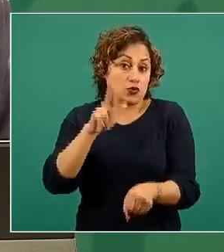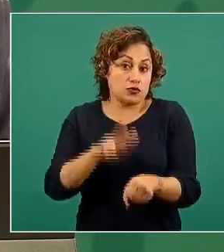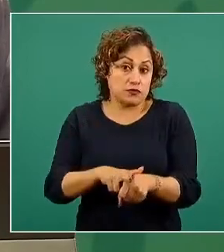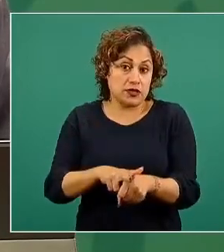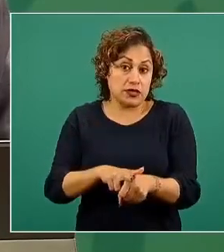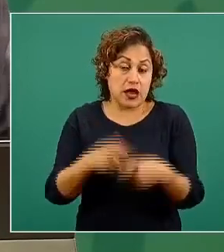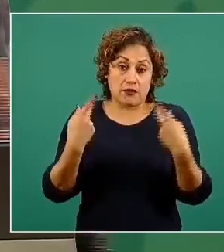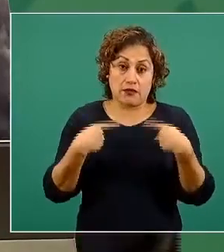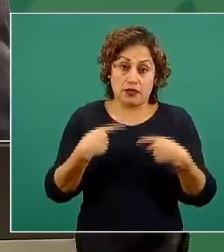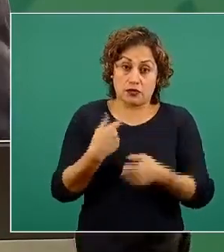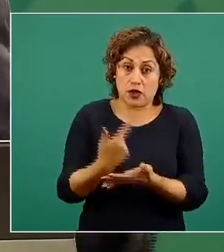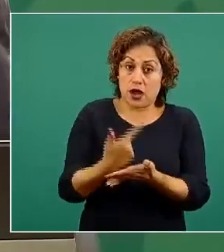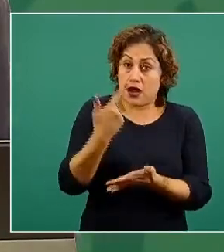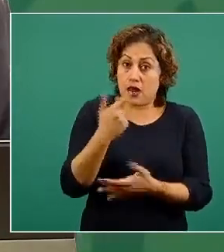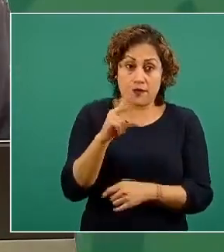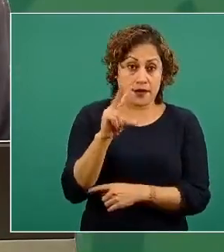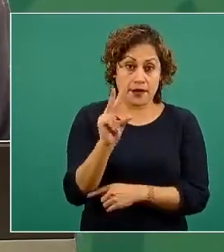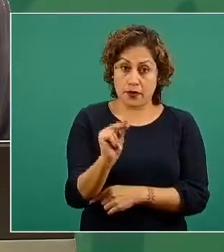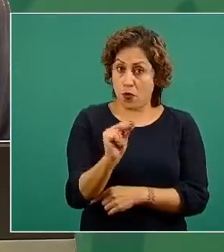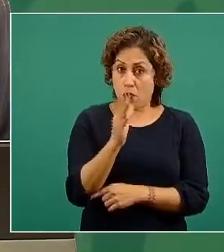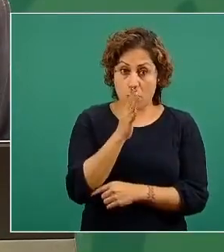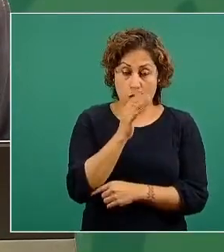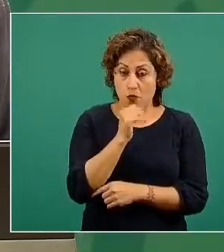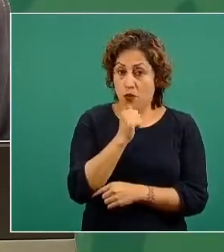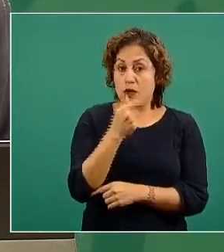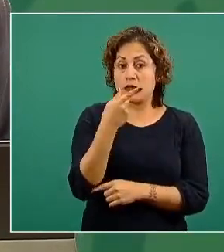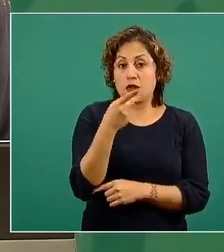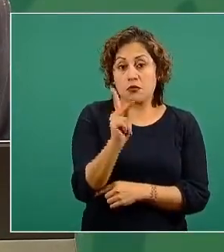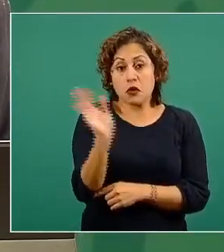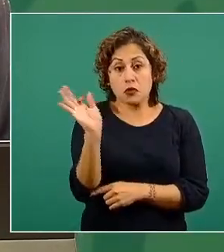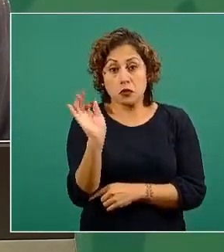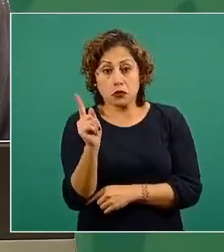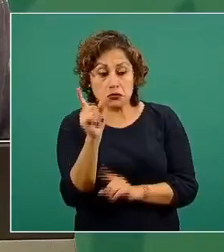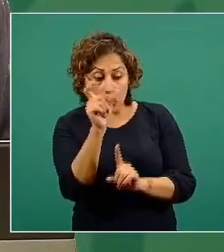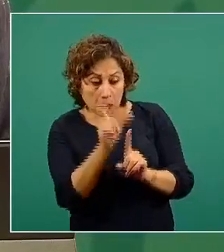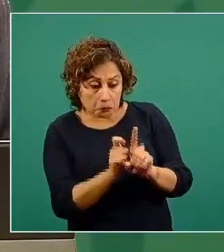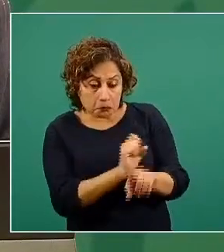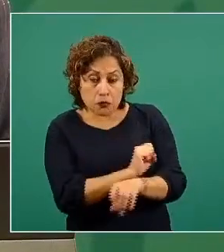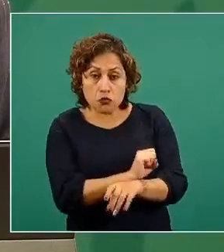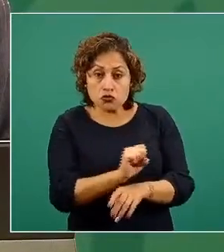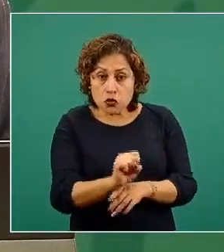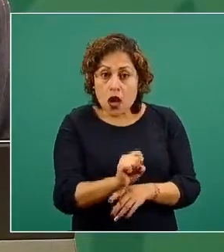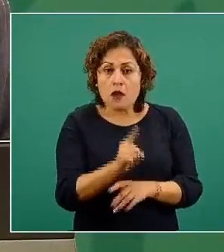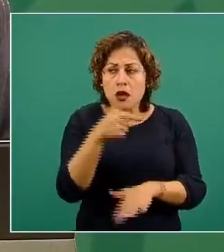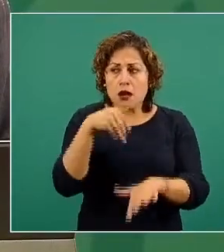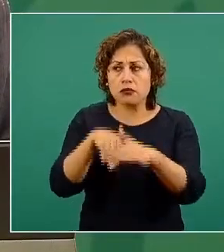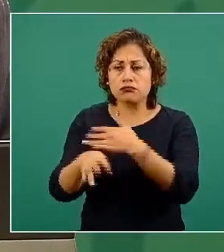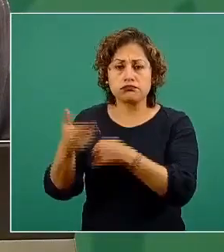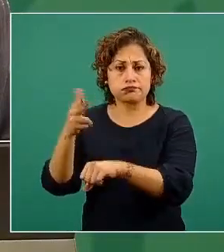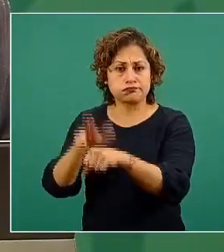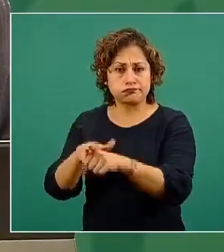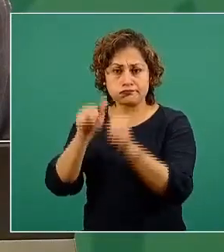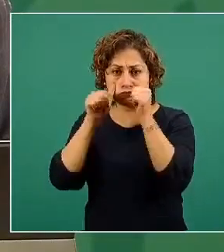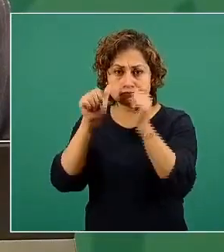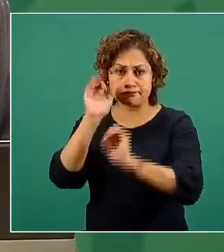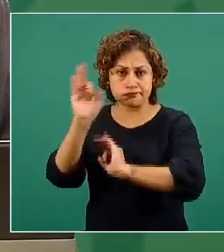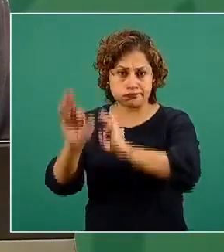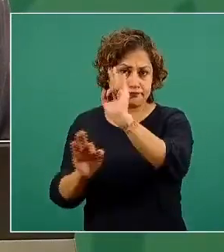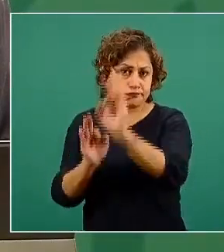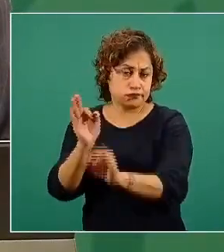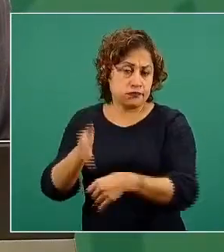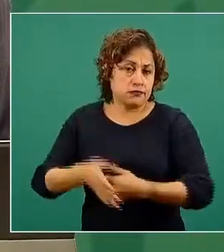paciente crítico, pero una capacidad mejor o mayor para paciente no tan